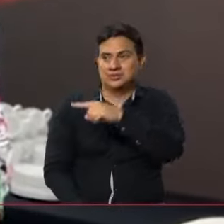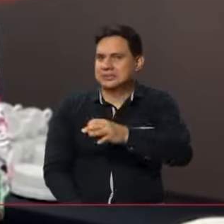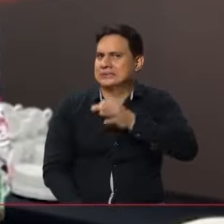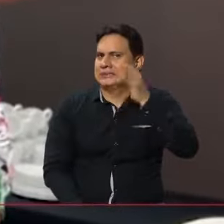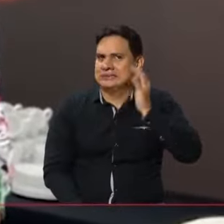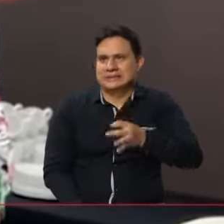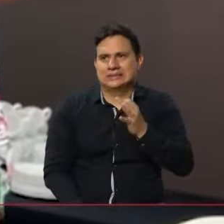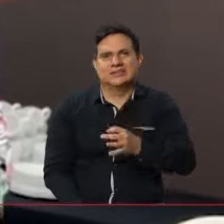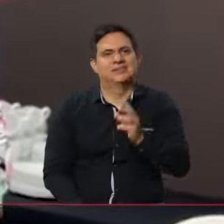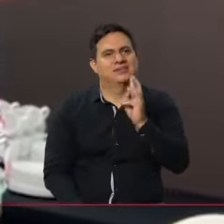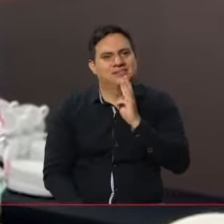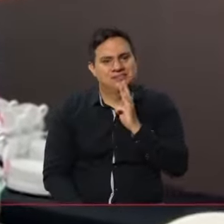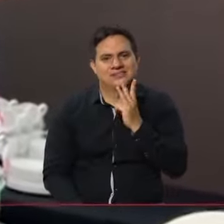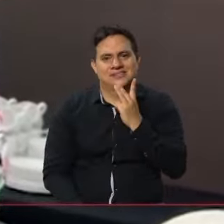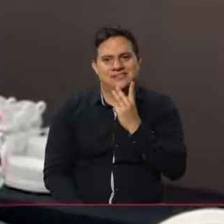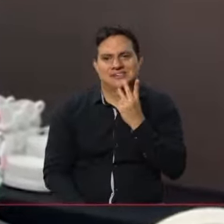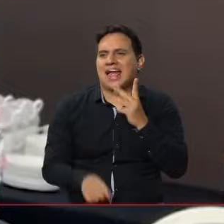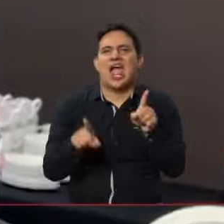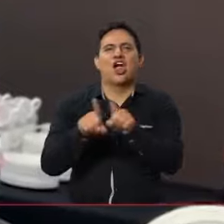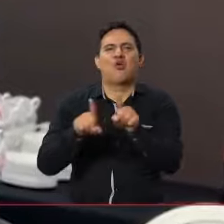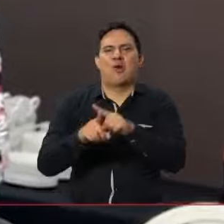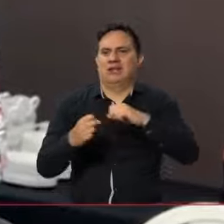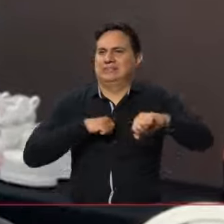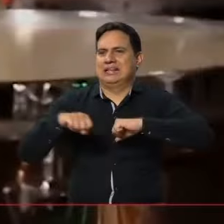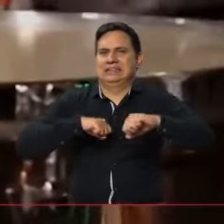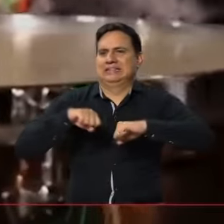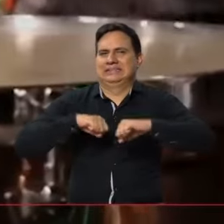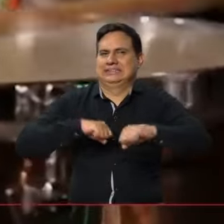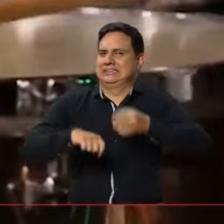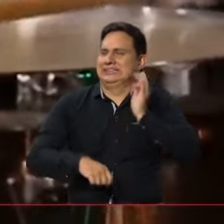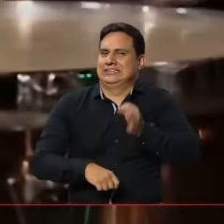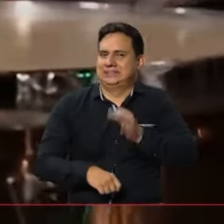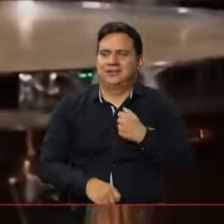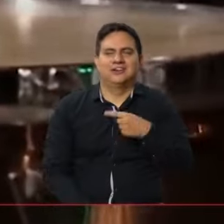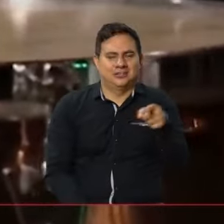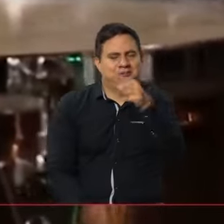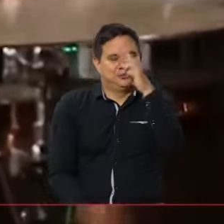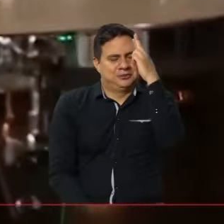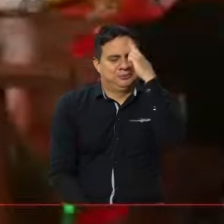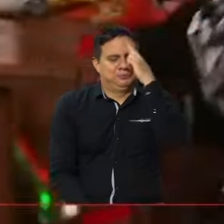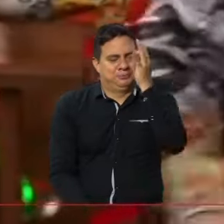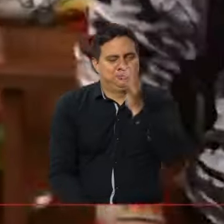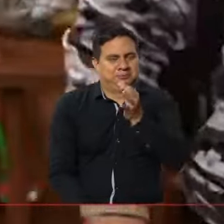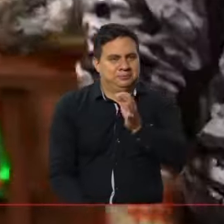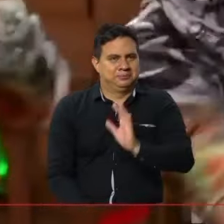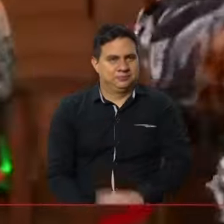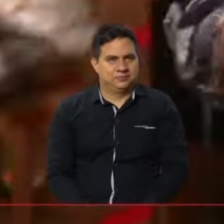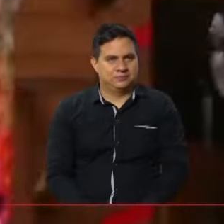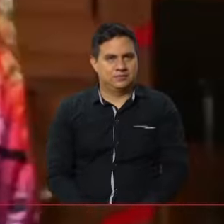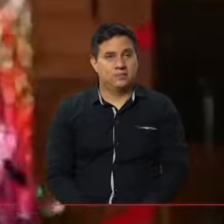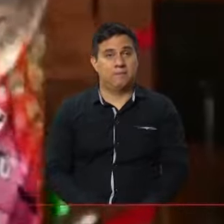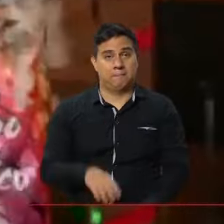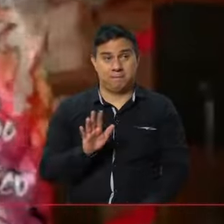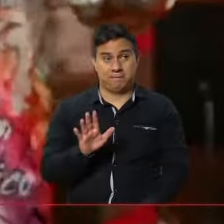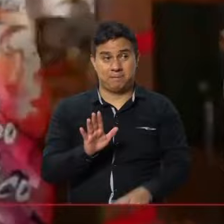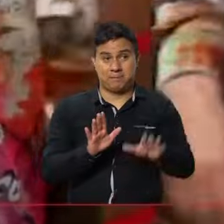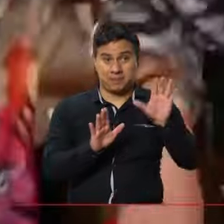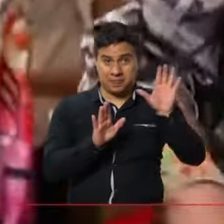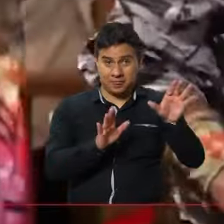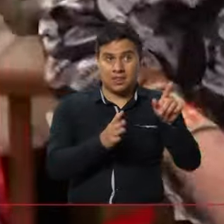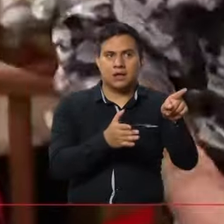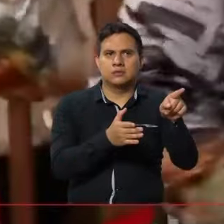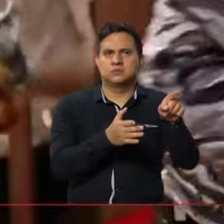Así que tenía mucha razón, ustedes son la capital de la salsa. La orquesta puertorriqueña ha logrado